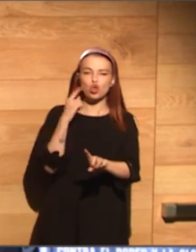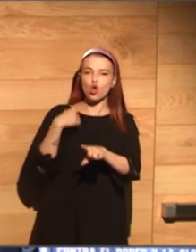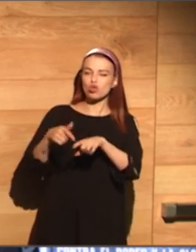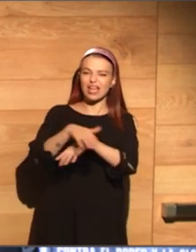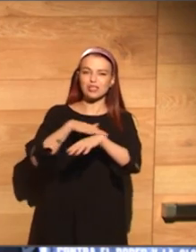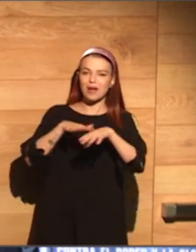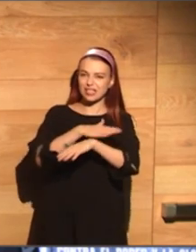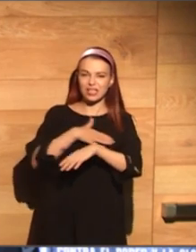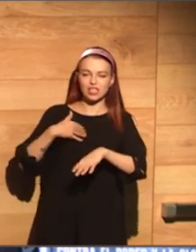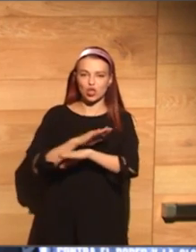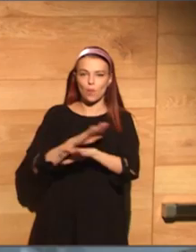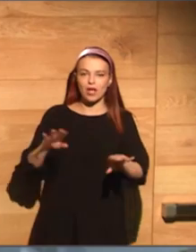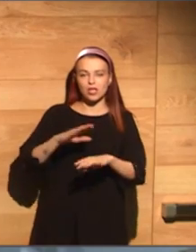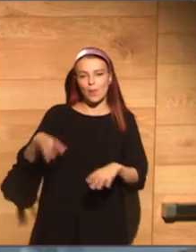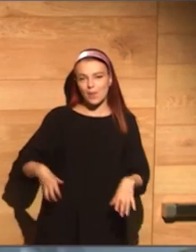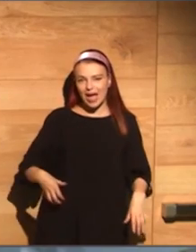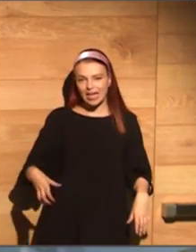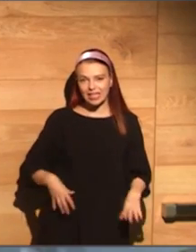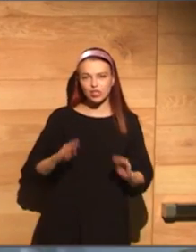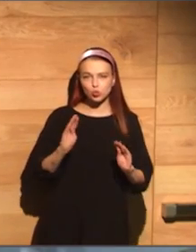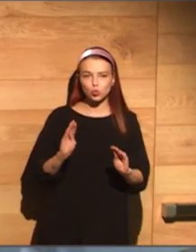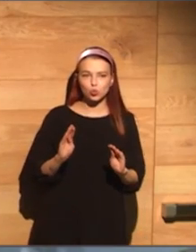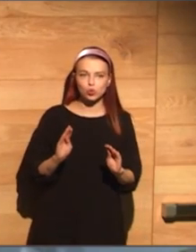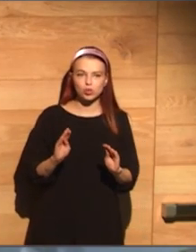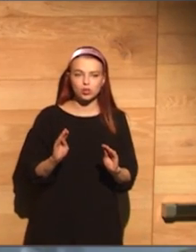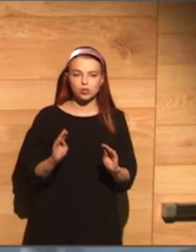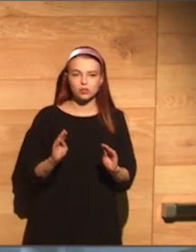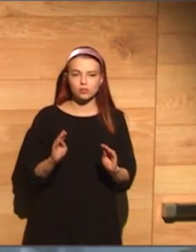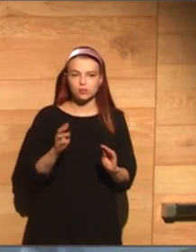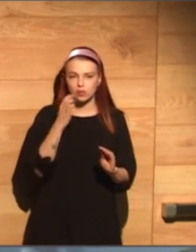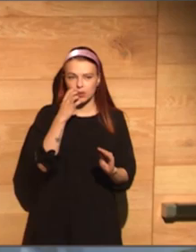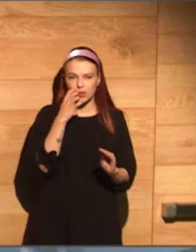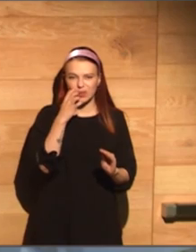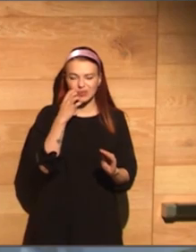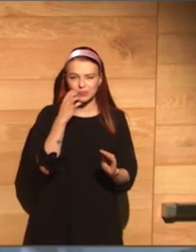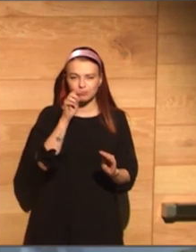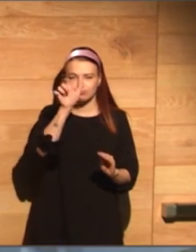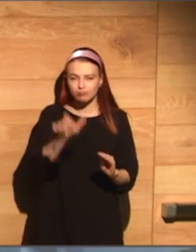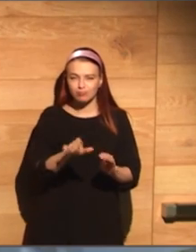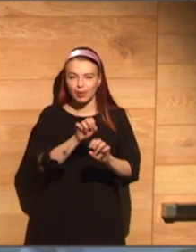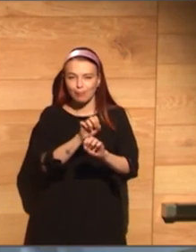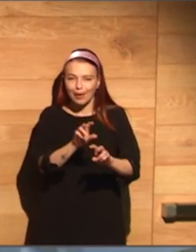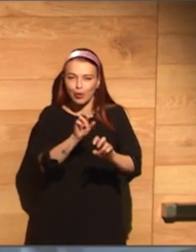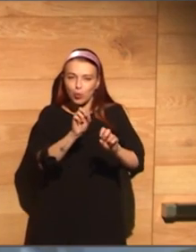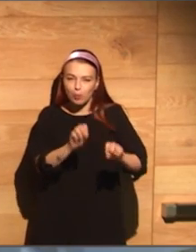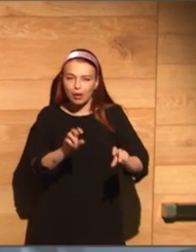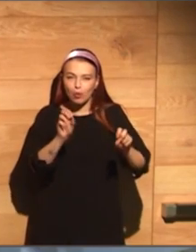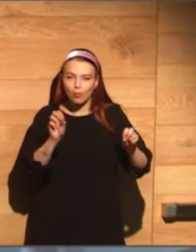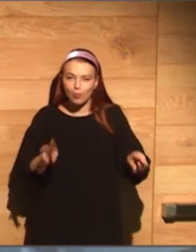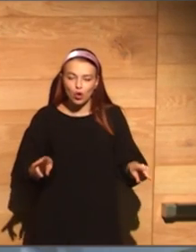el marqués de Leguineche cada vez más decadente, que de repente se